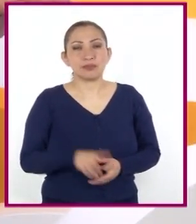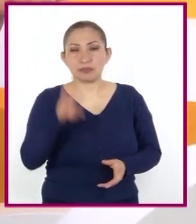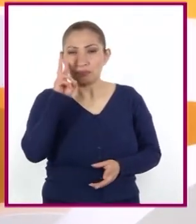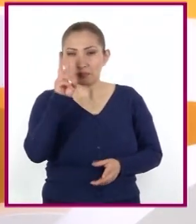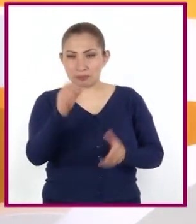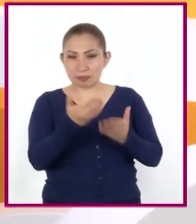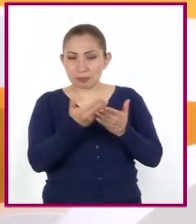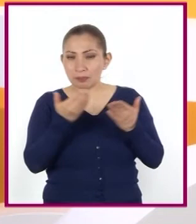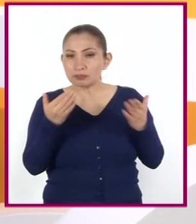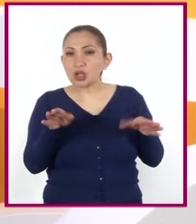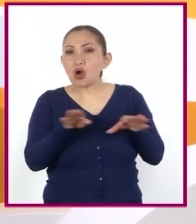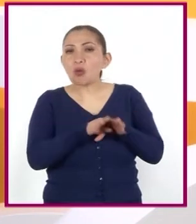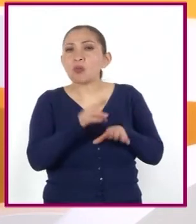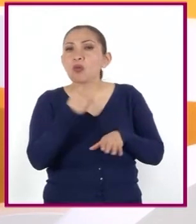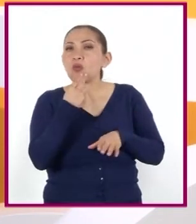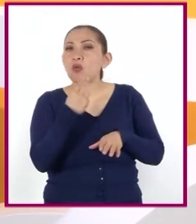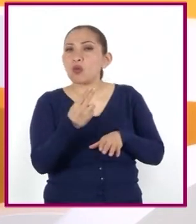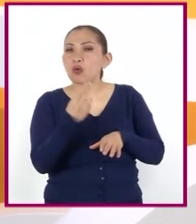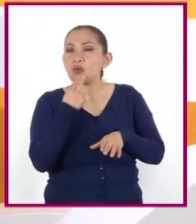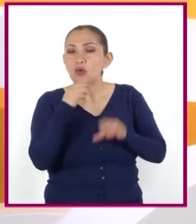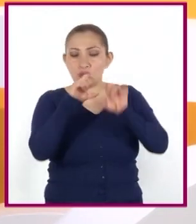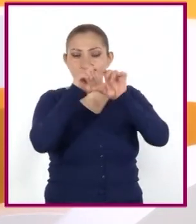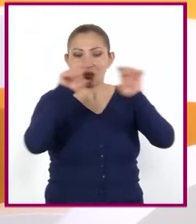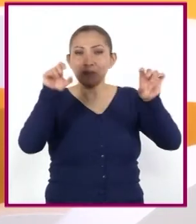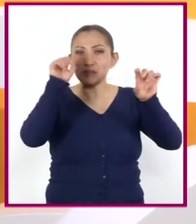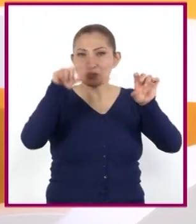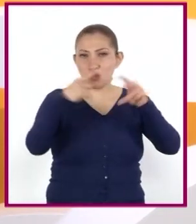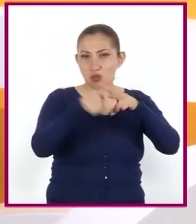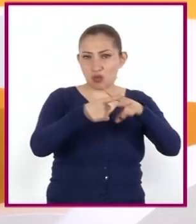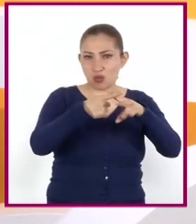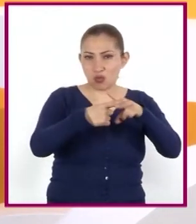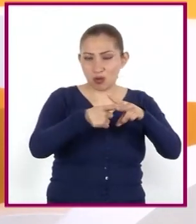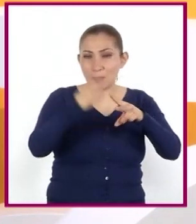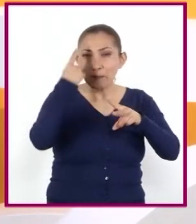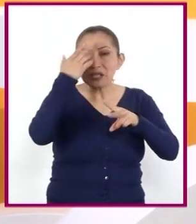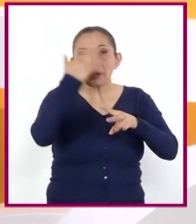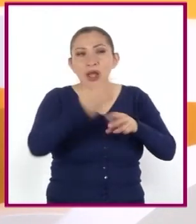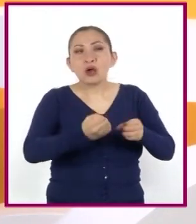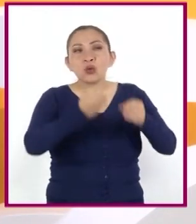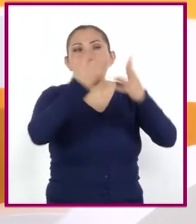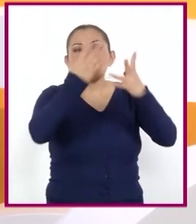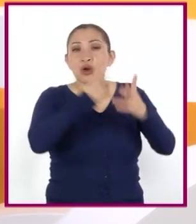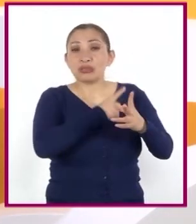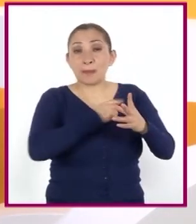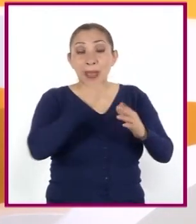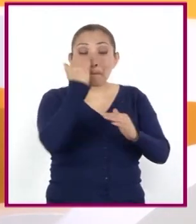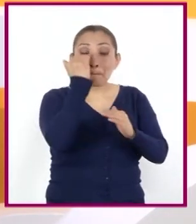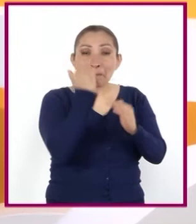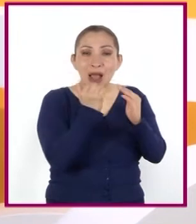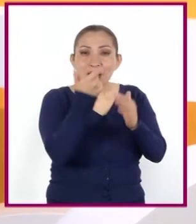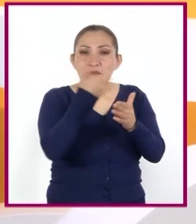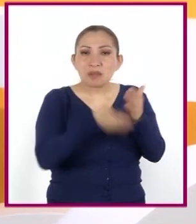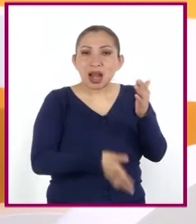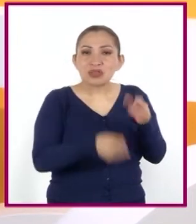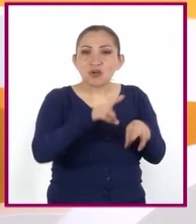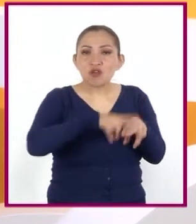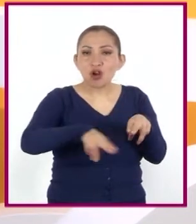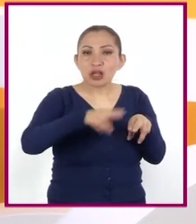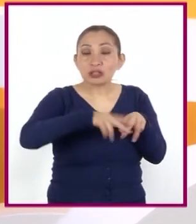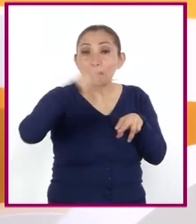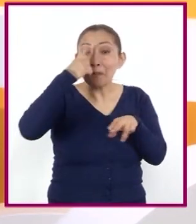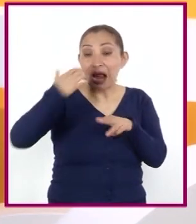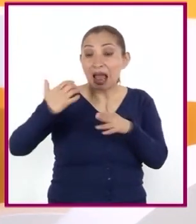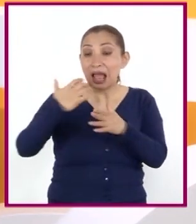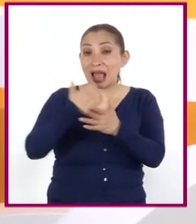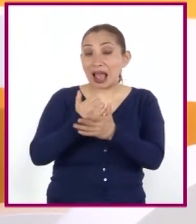Veamos ahora cómo utilizar la expresión anterior para saber cuánto se debe disminuir la entrada con el fin de obtener